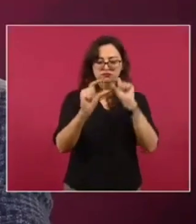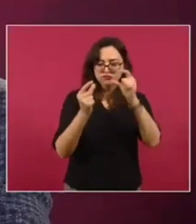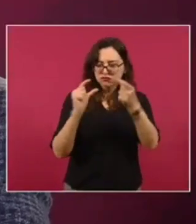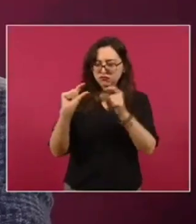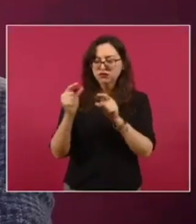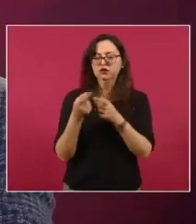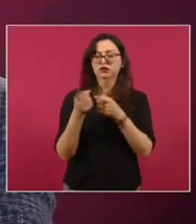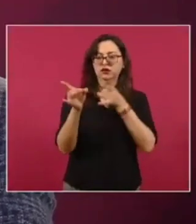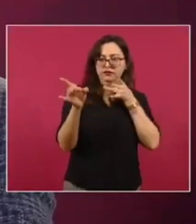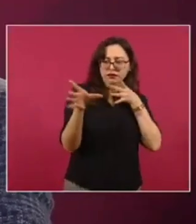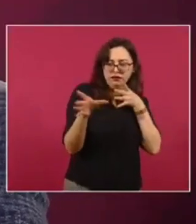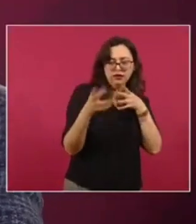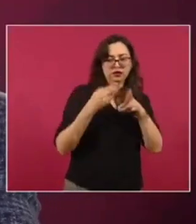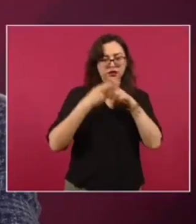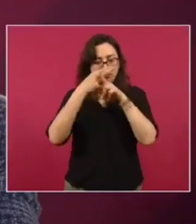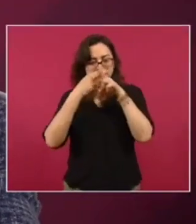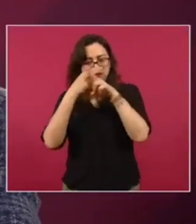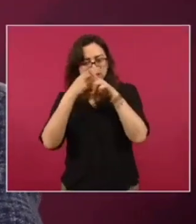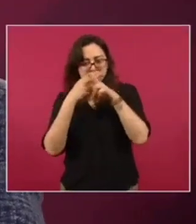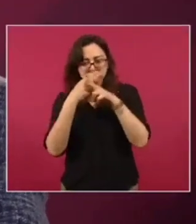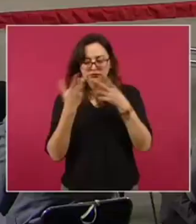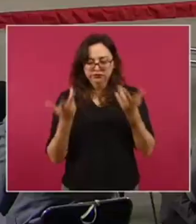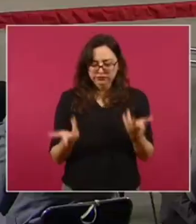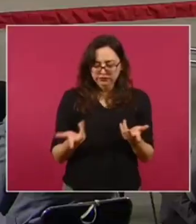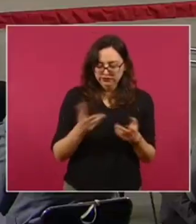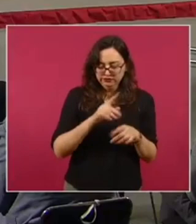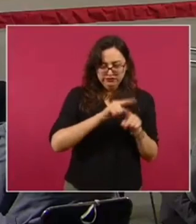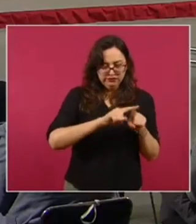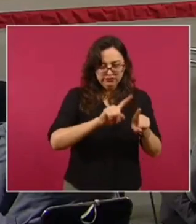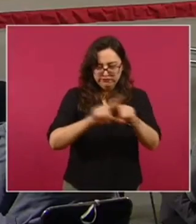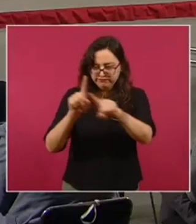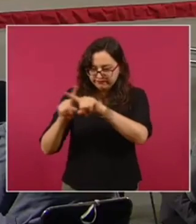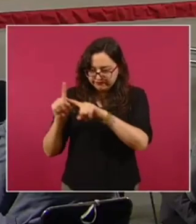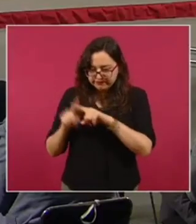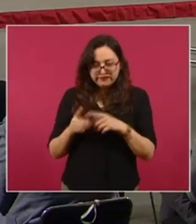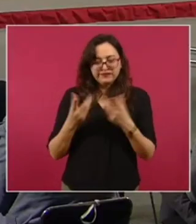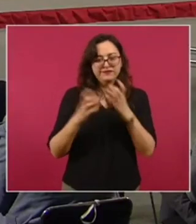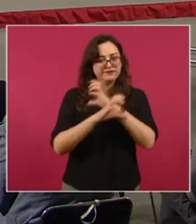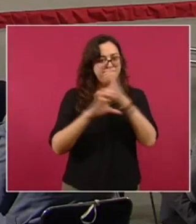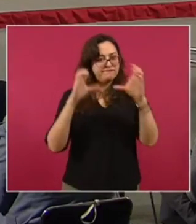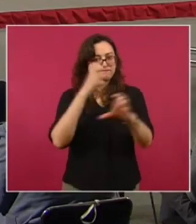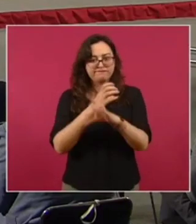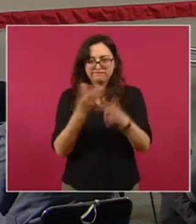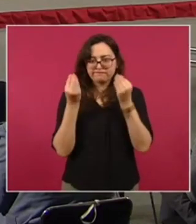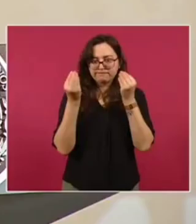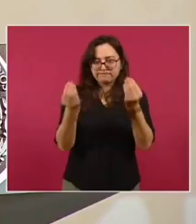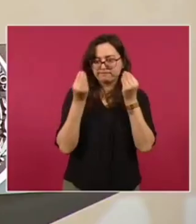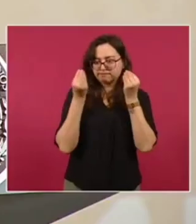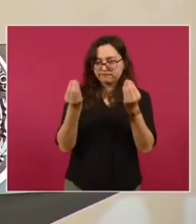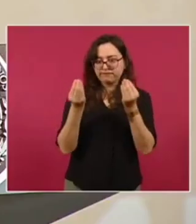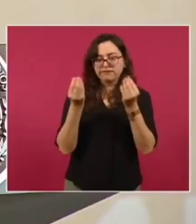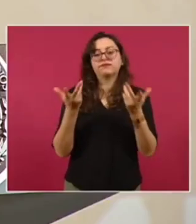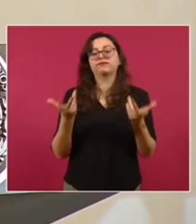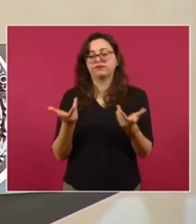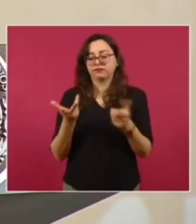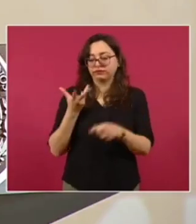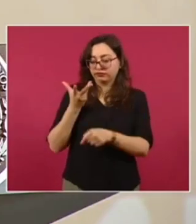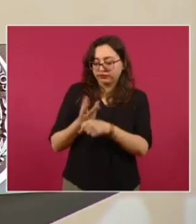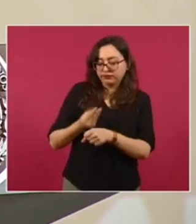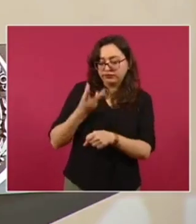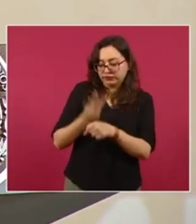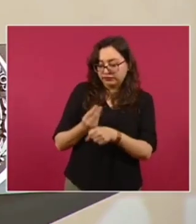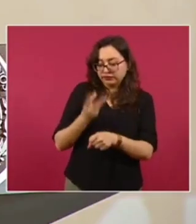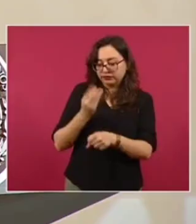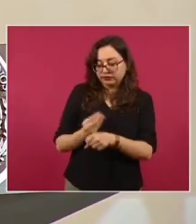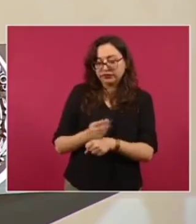flecha, cuchillos, elementos de pedernal, una gran cantidad de bienes que después de ser restaurados podrán